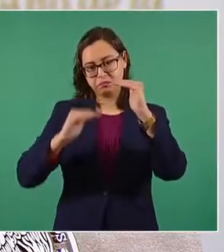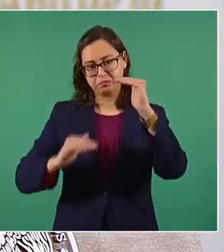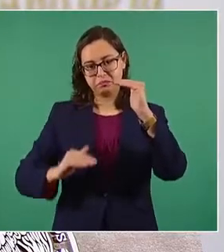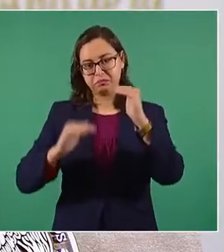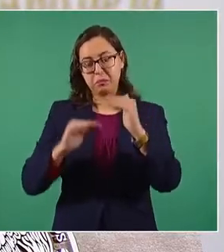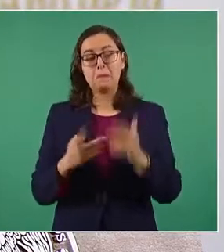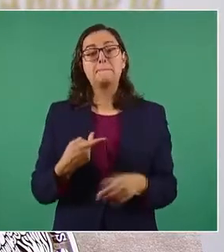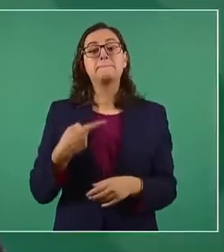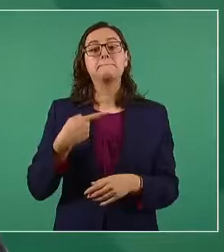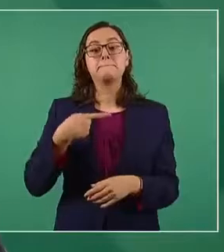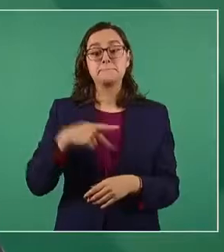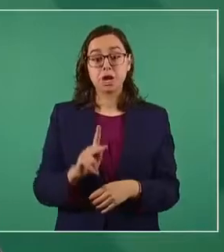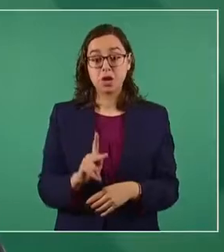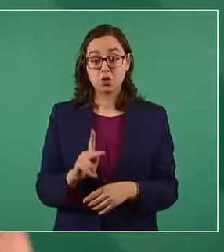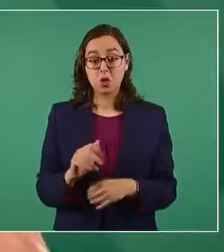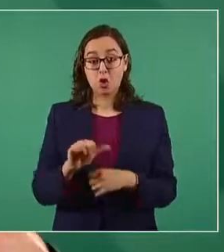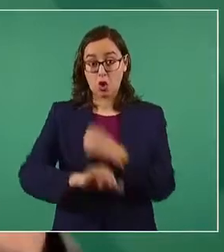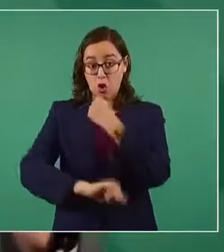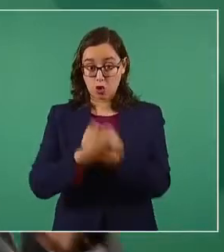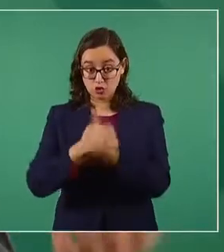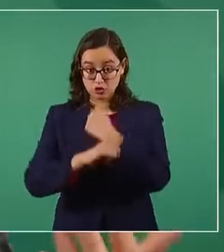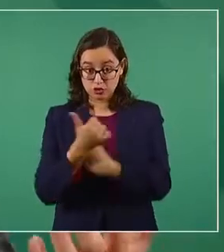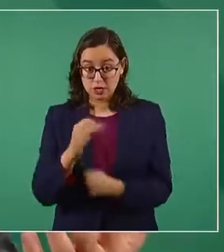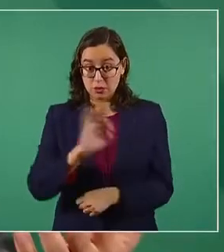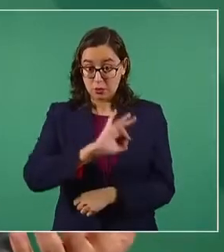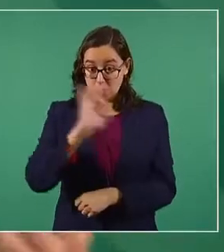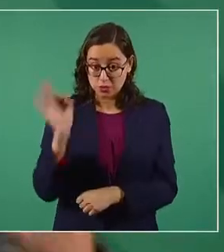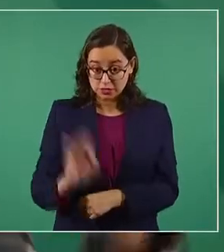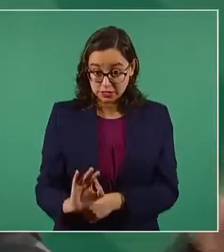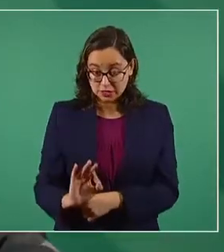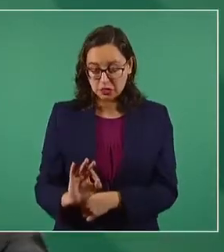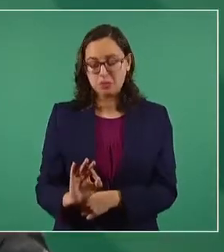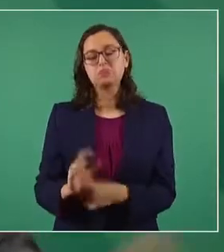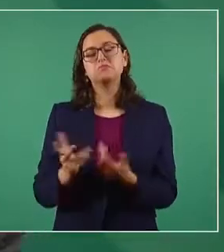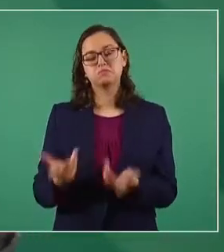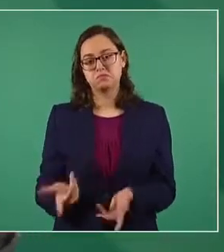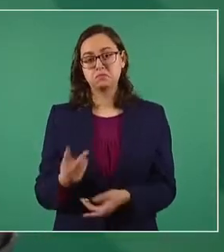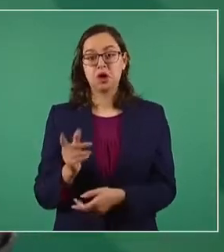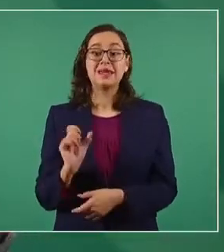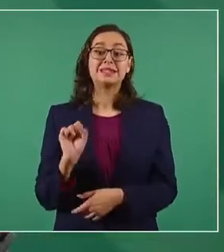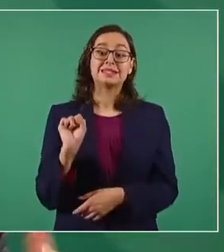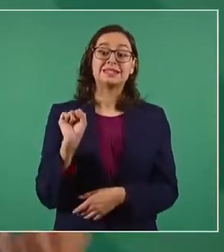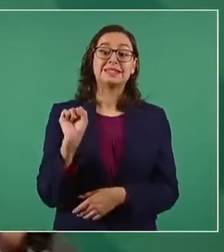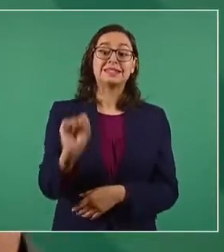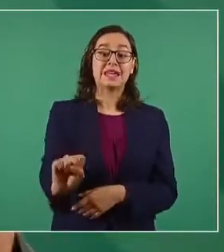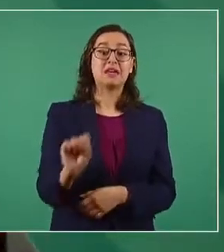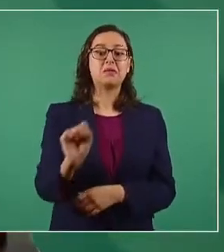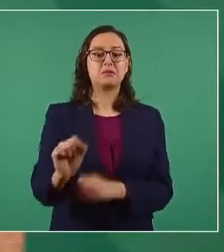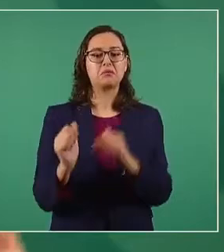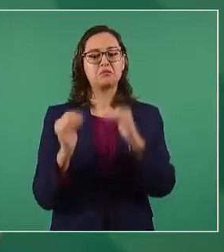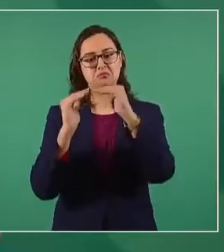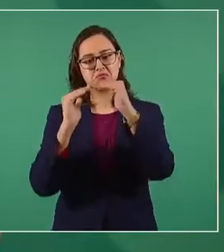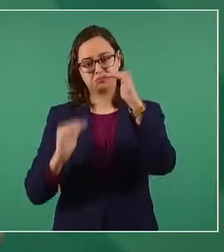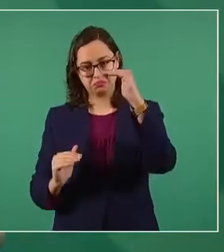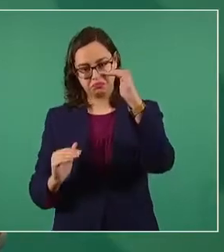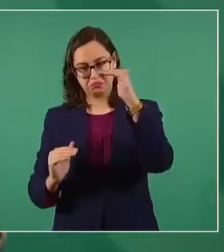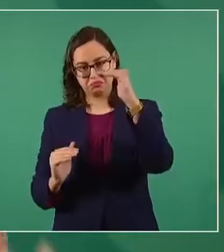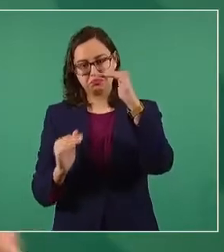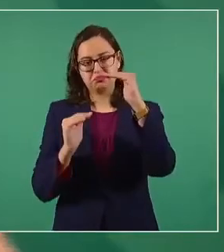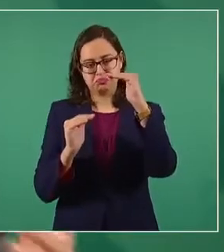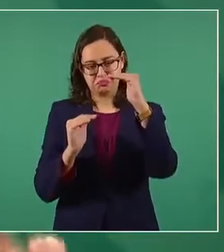de 11%, es muy probable que terminemos la semana, este próximo sábado, todavía con una